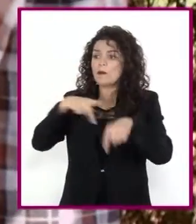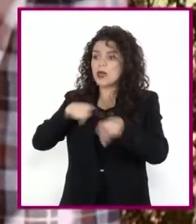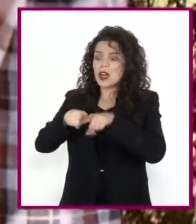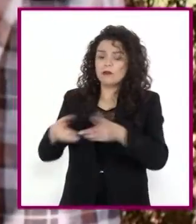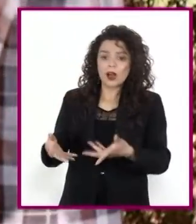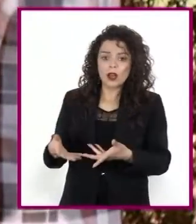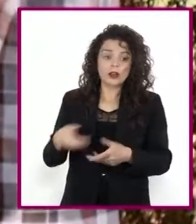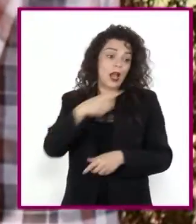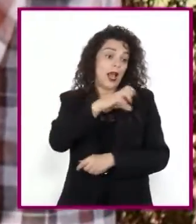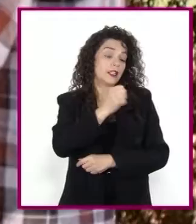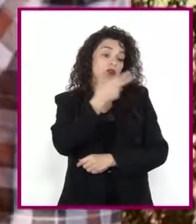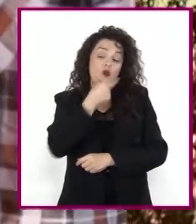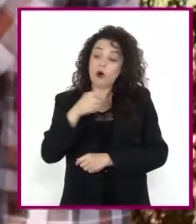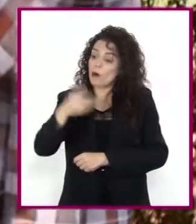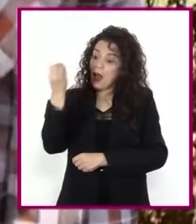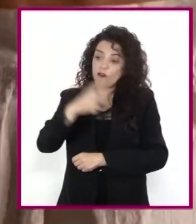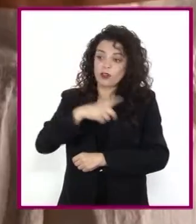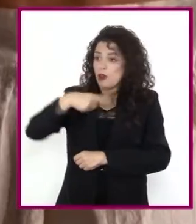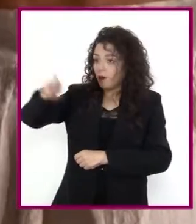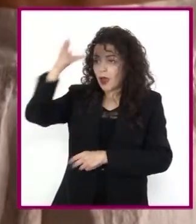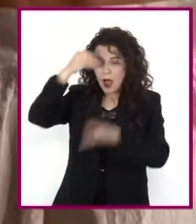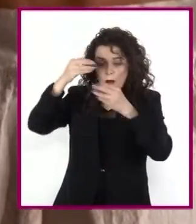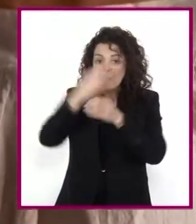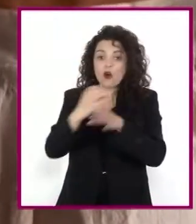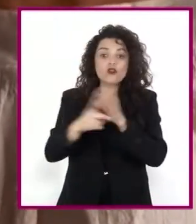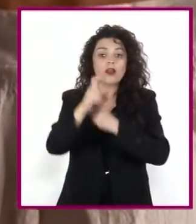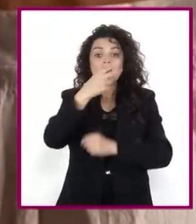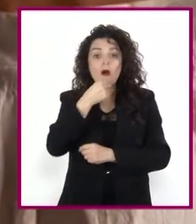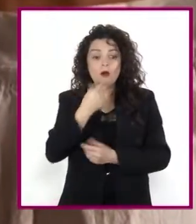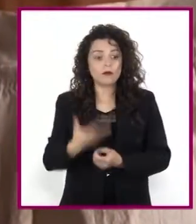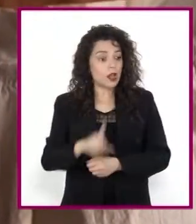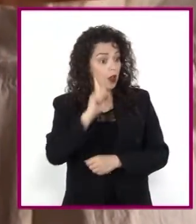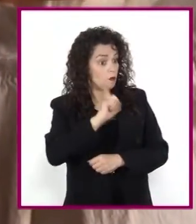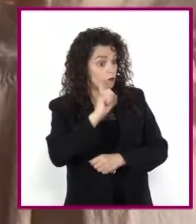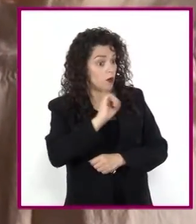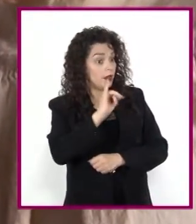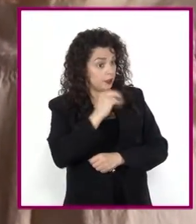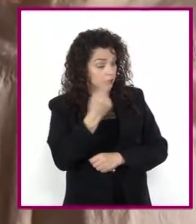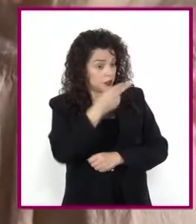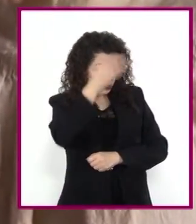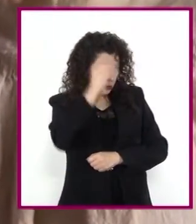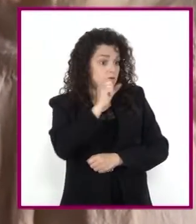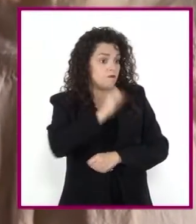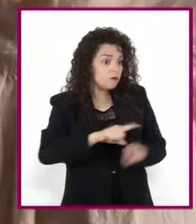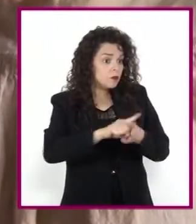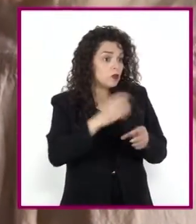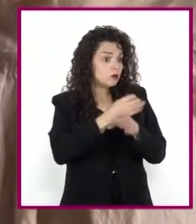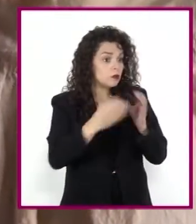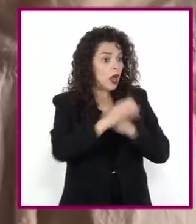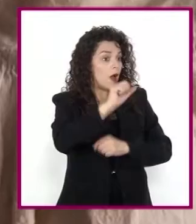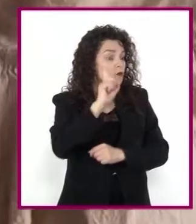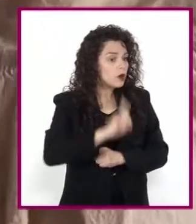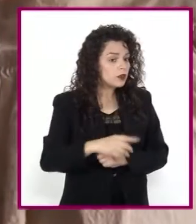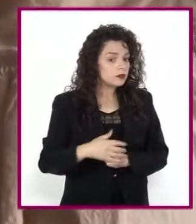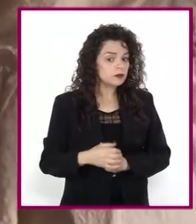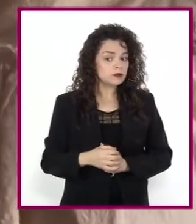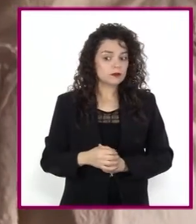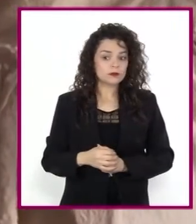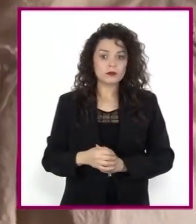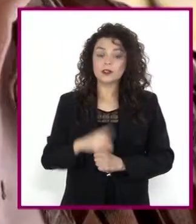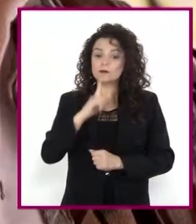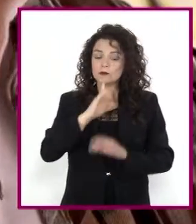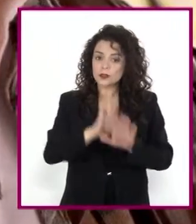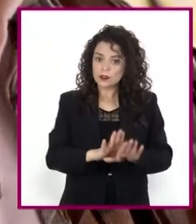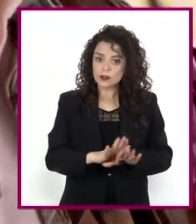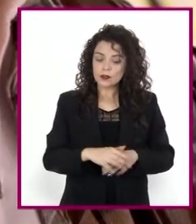tiene que aprender cosas de hombres. ¿Y las mujeres no tenemos que aprender cosas para mujeres? Estate, Ameyali. Las